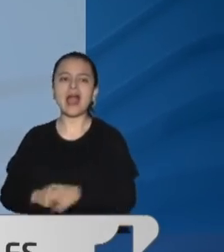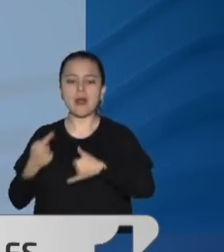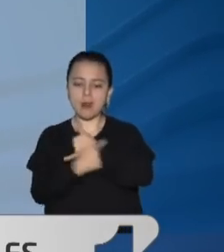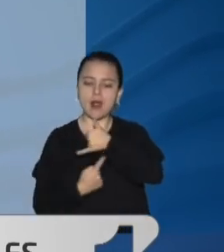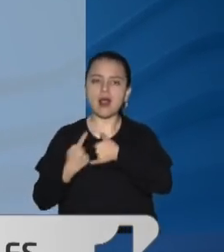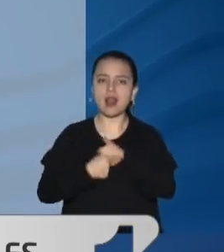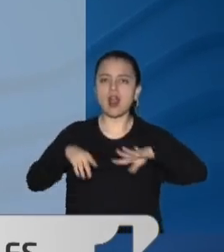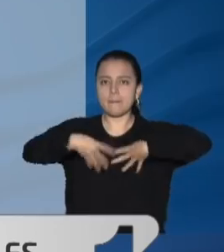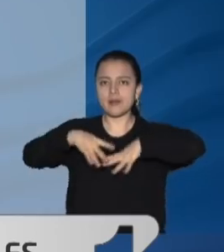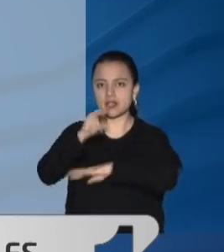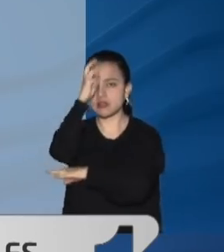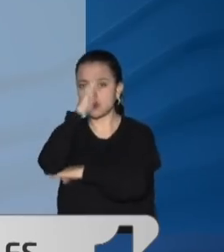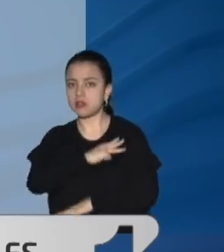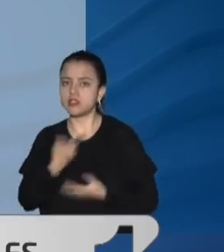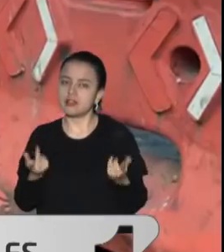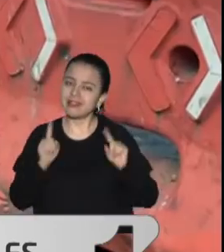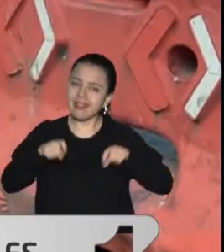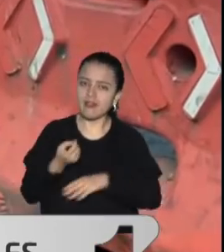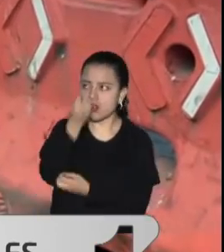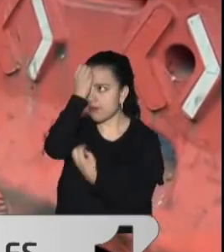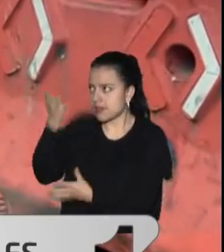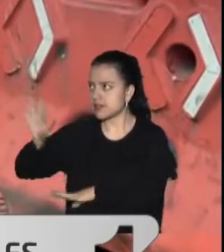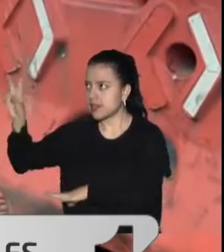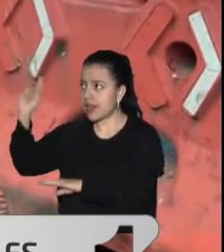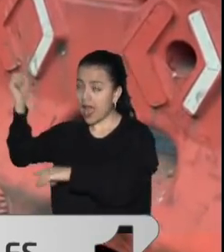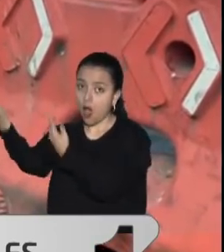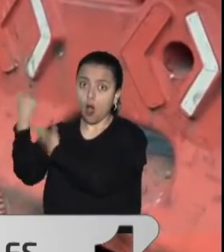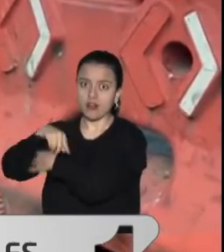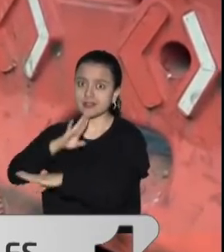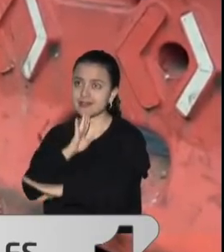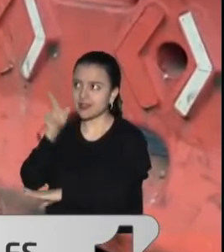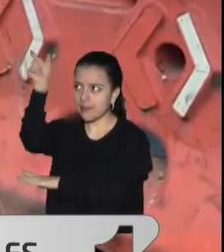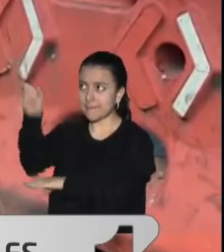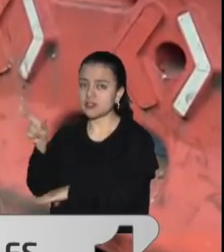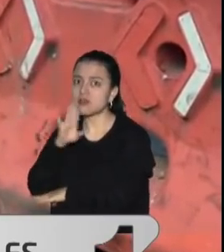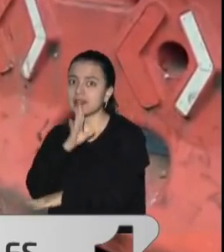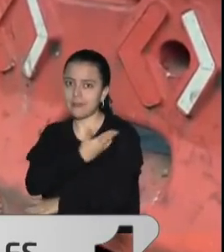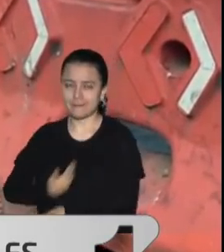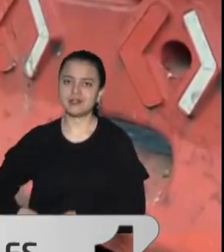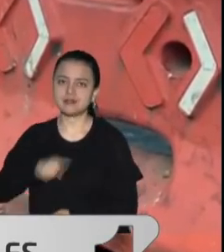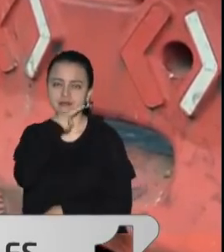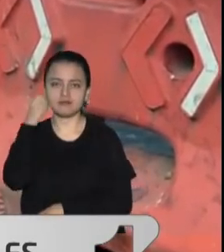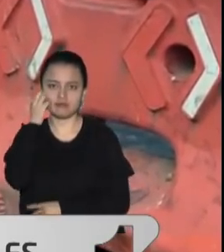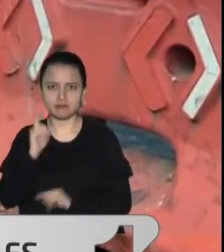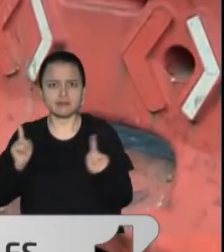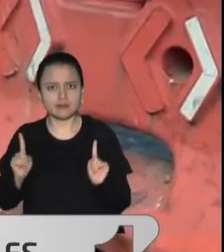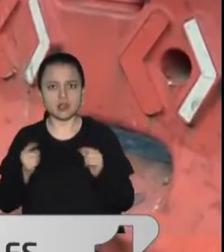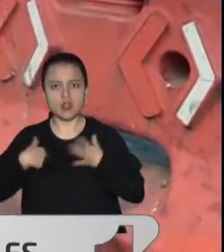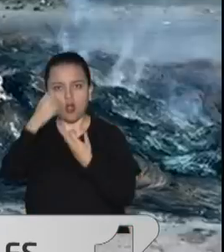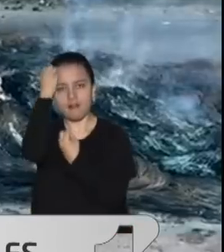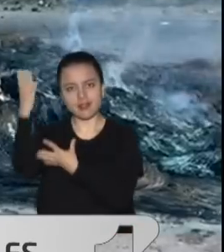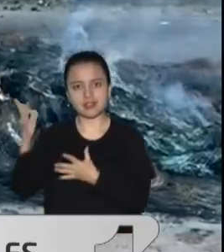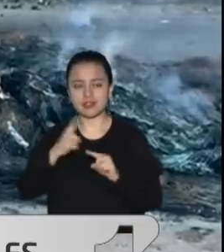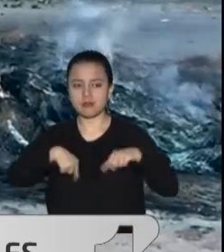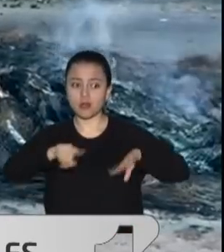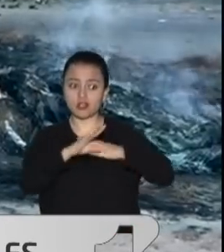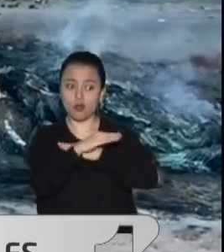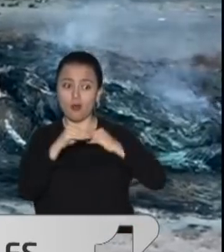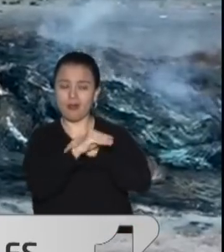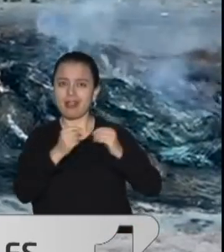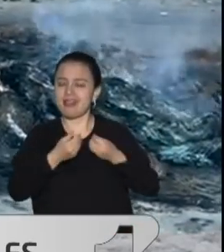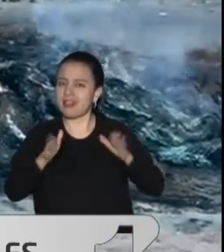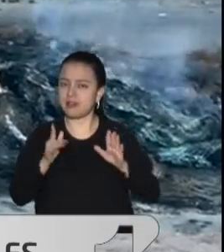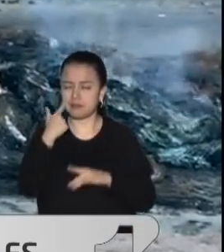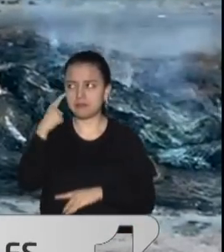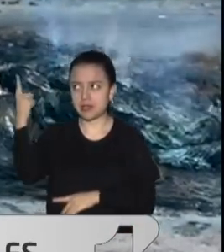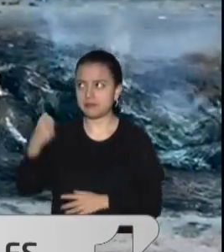van a agotar todas las instancias desde el ministerio, desde la fuerza pública, para que las vías sean totalmente desbloqueadas. Esto